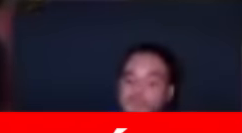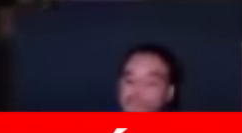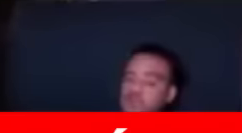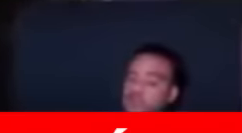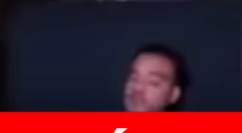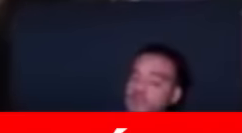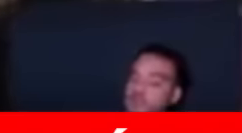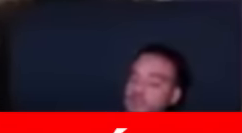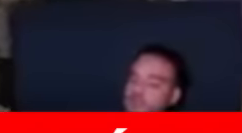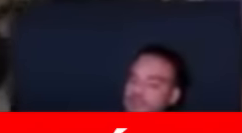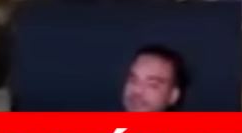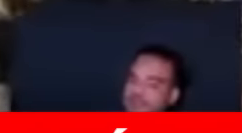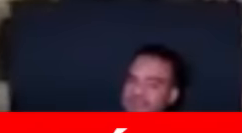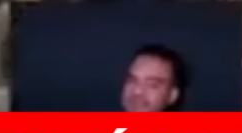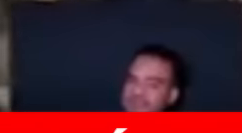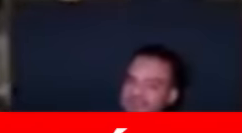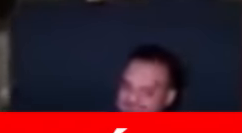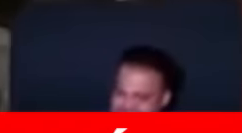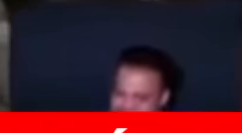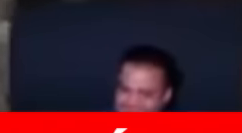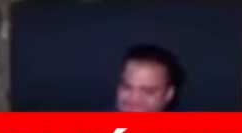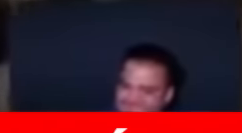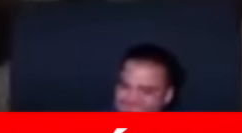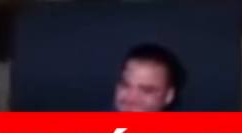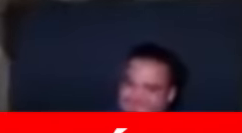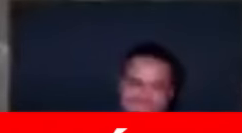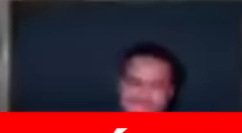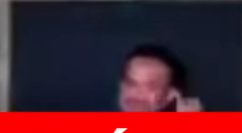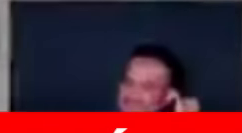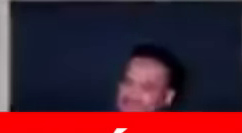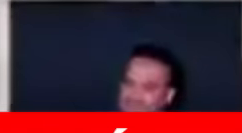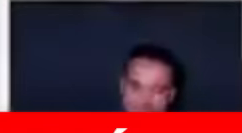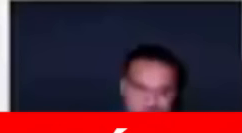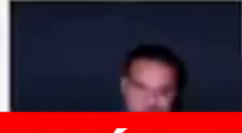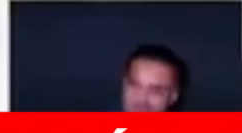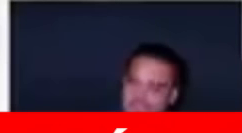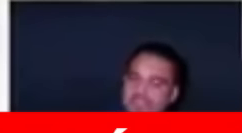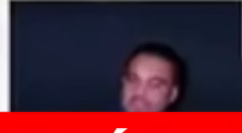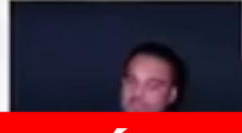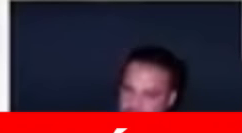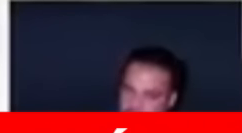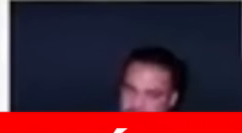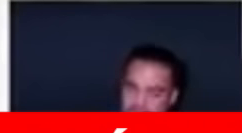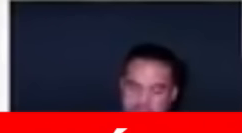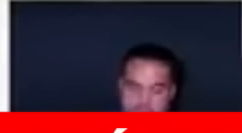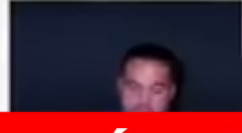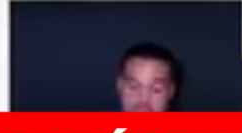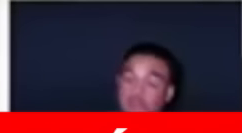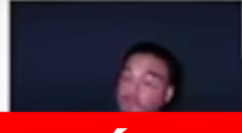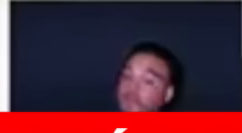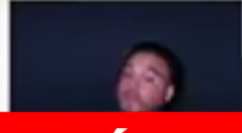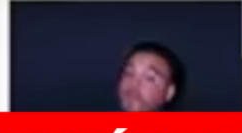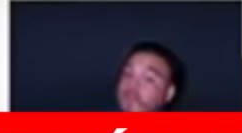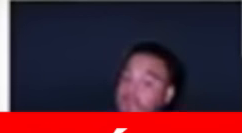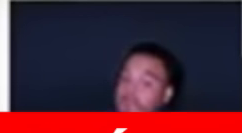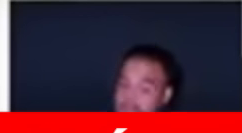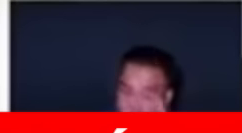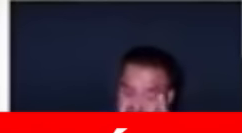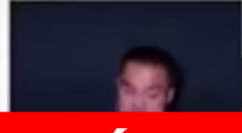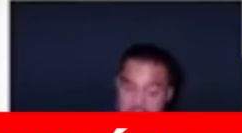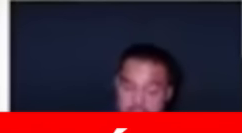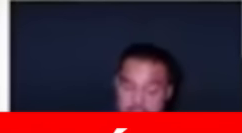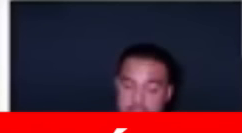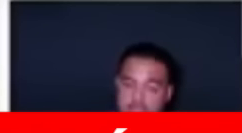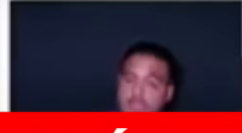estás sufriendo una injusticia y sobre todo porque estar aquí